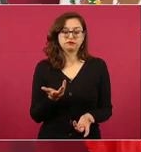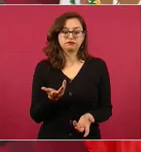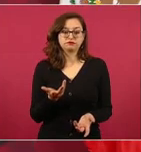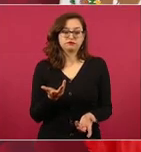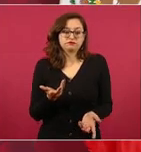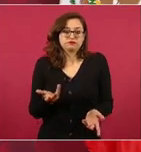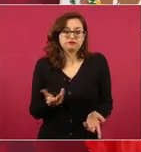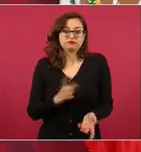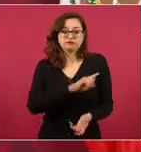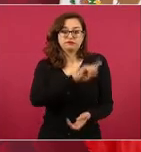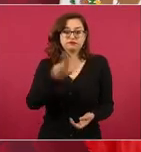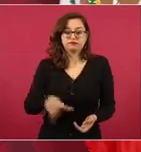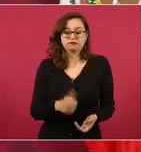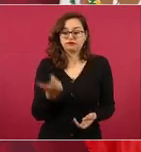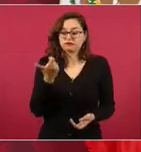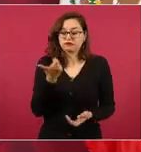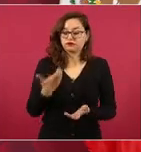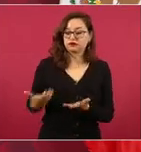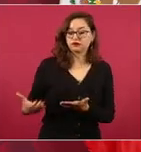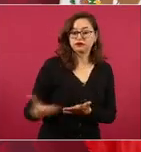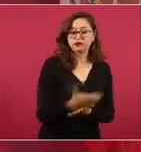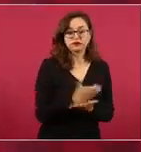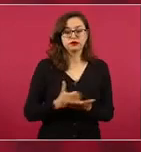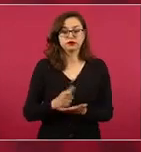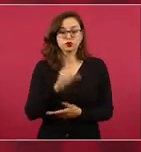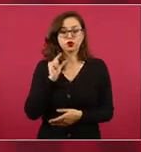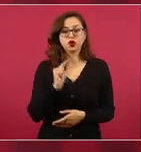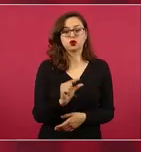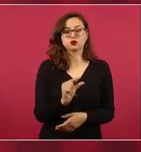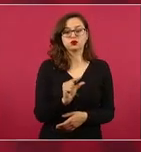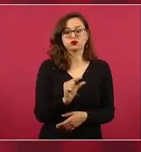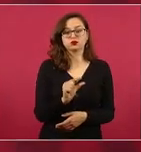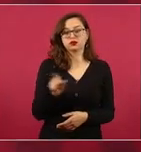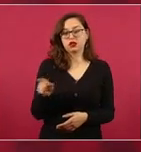para que la utilidad sea menor y lo que le corresponda